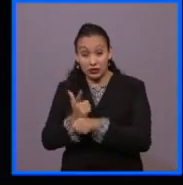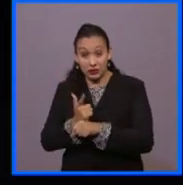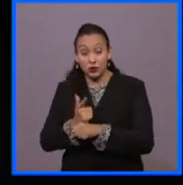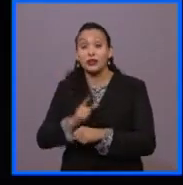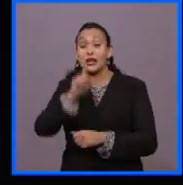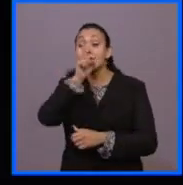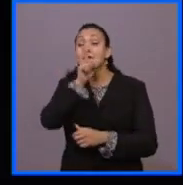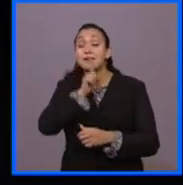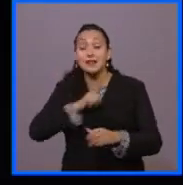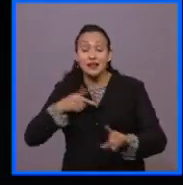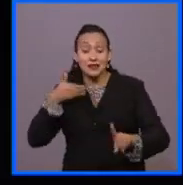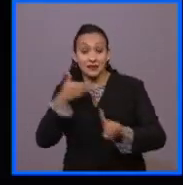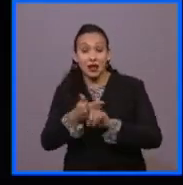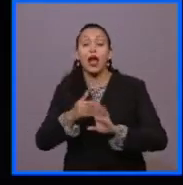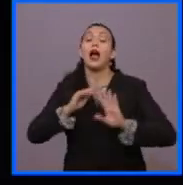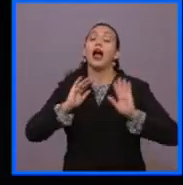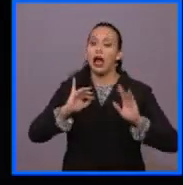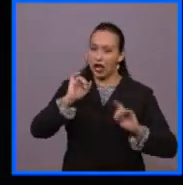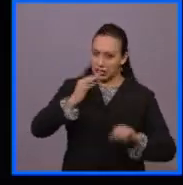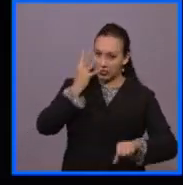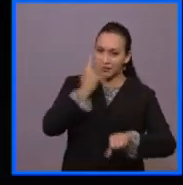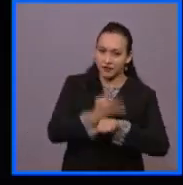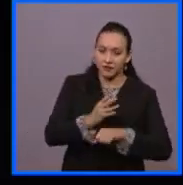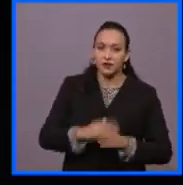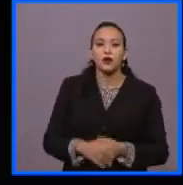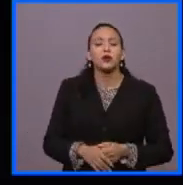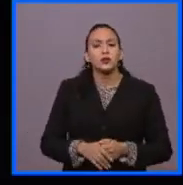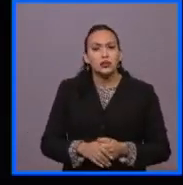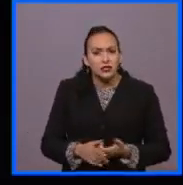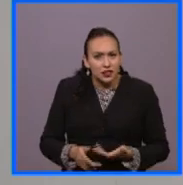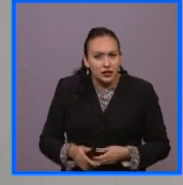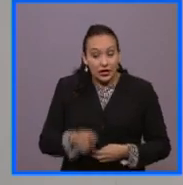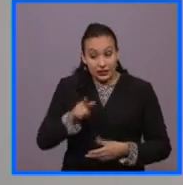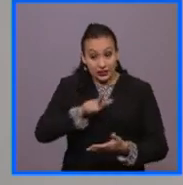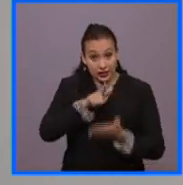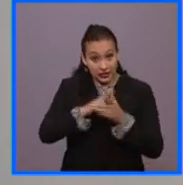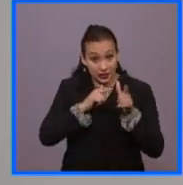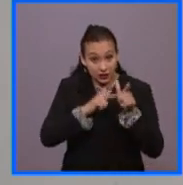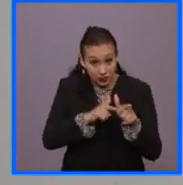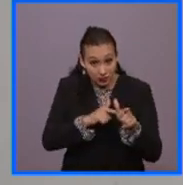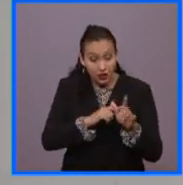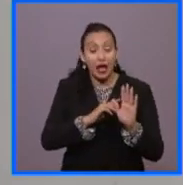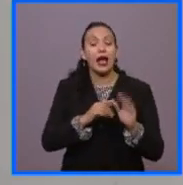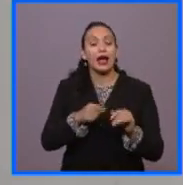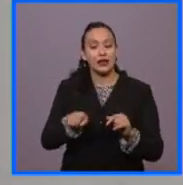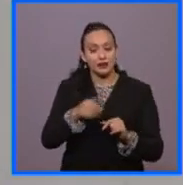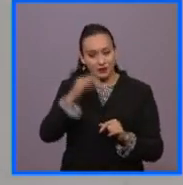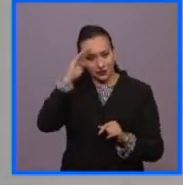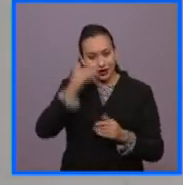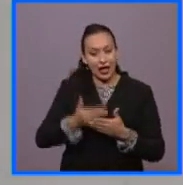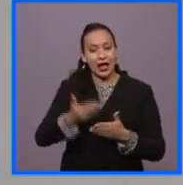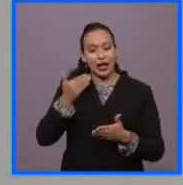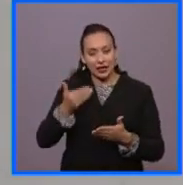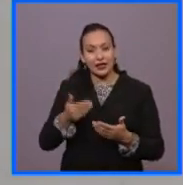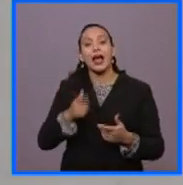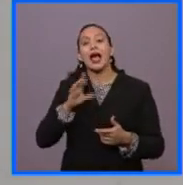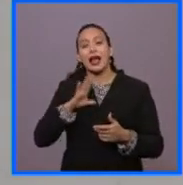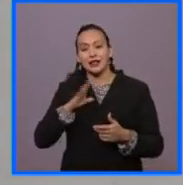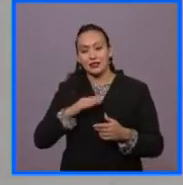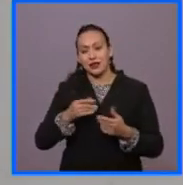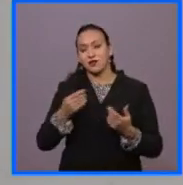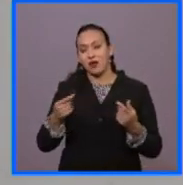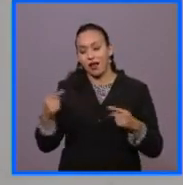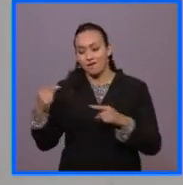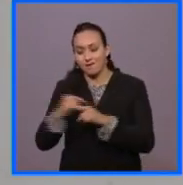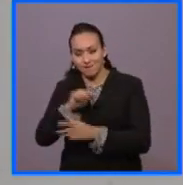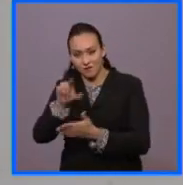de censura. Adelantó que en caso de mantenerse la disposición, ya prepara una acción de inconstitucionalidad